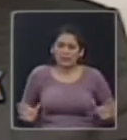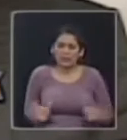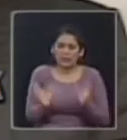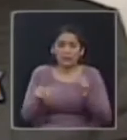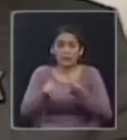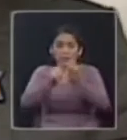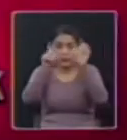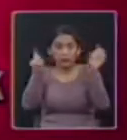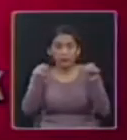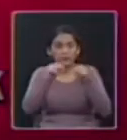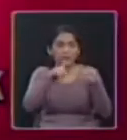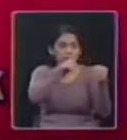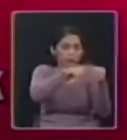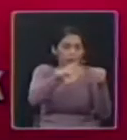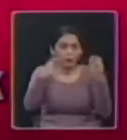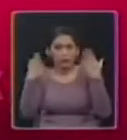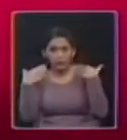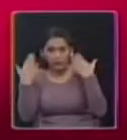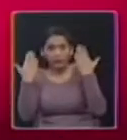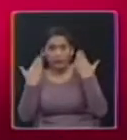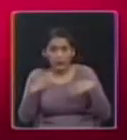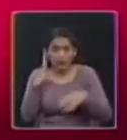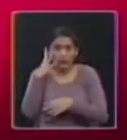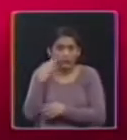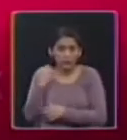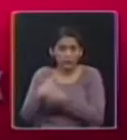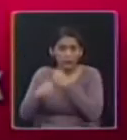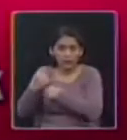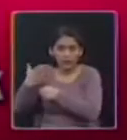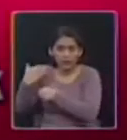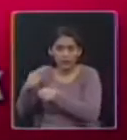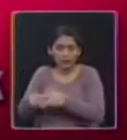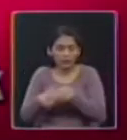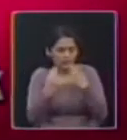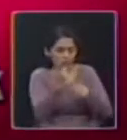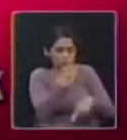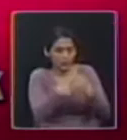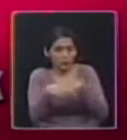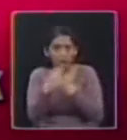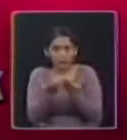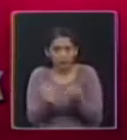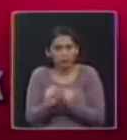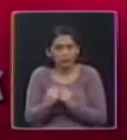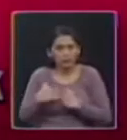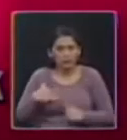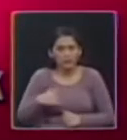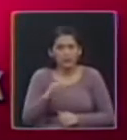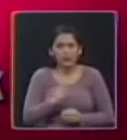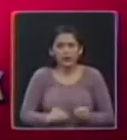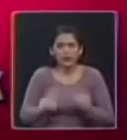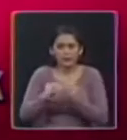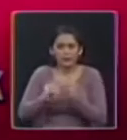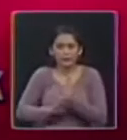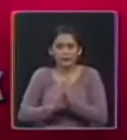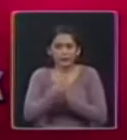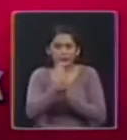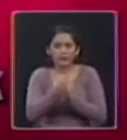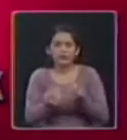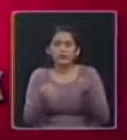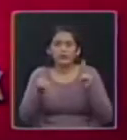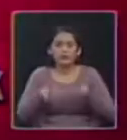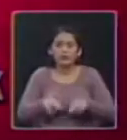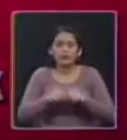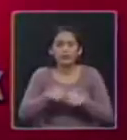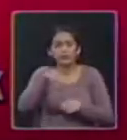que están en Quito, Guayaquil y que ya tienen años de existencia en el mercado también puedan tener incentivos para innovar. Y finalmente necesitamos